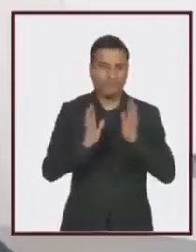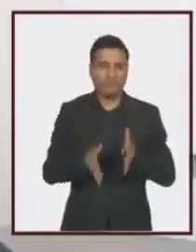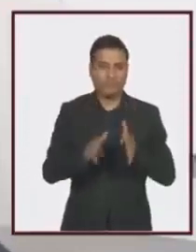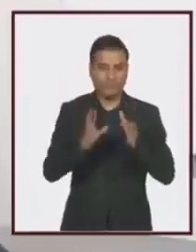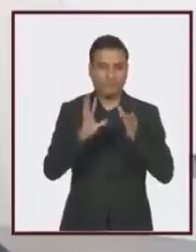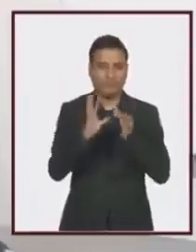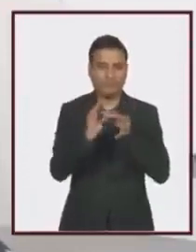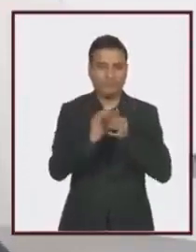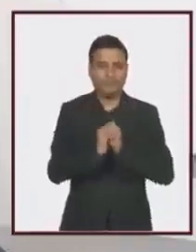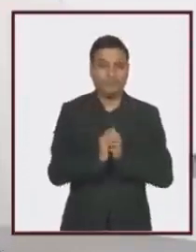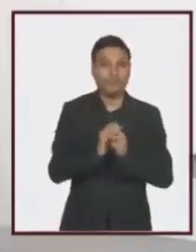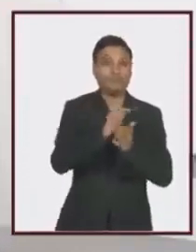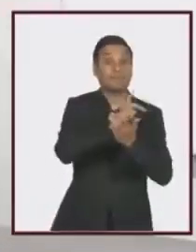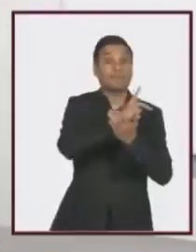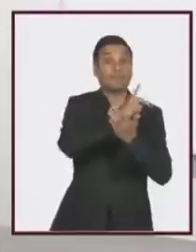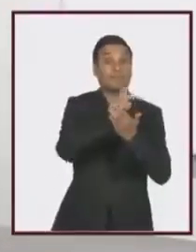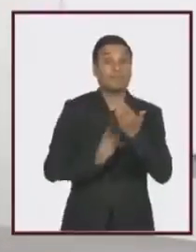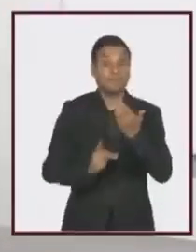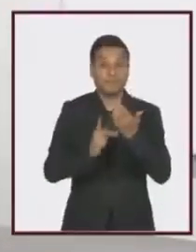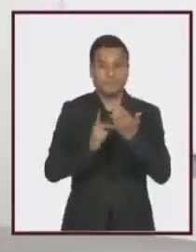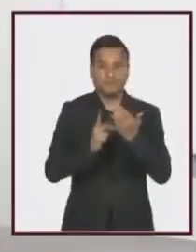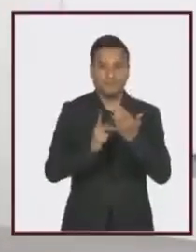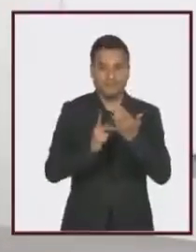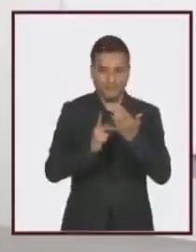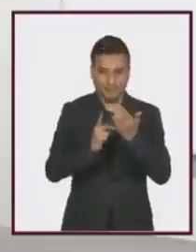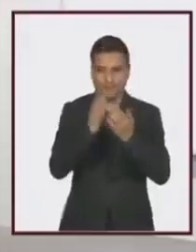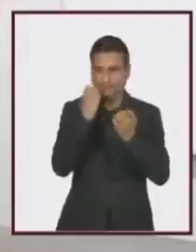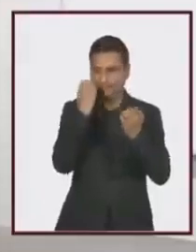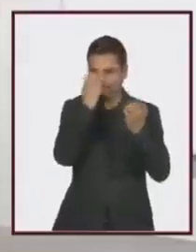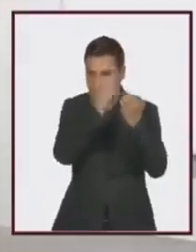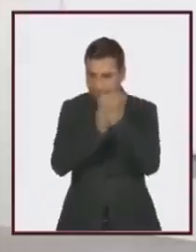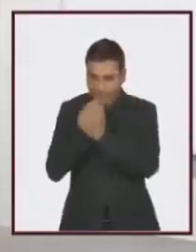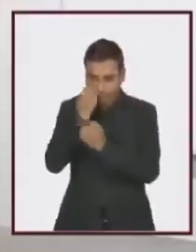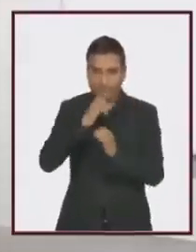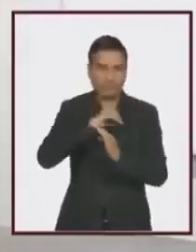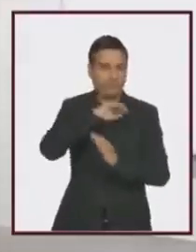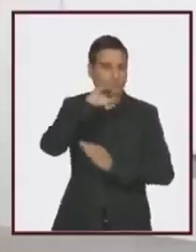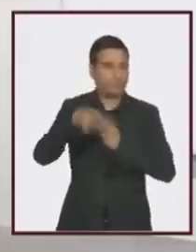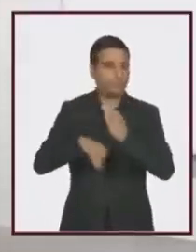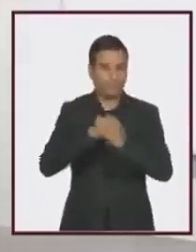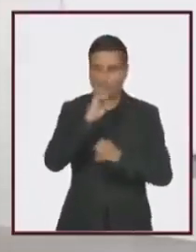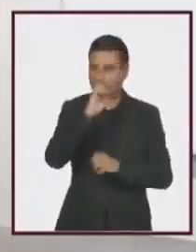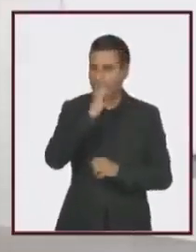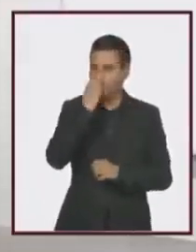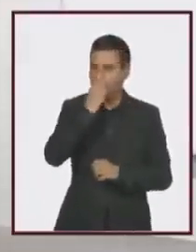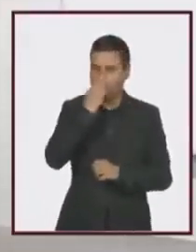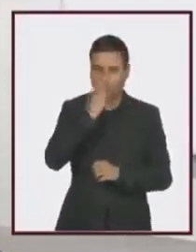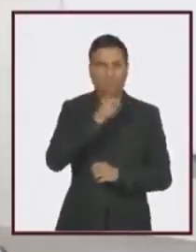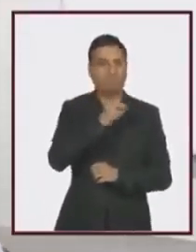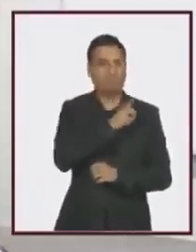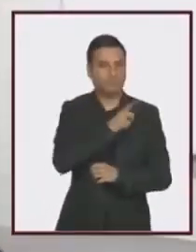programa analítico es de observancia obligatoria para todas las escuelas.